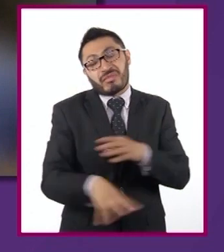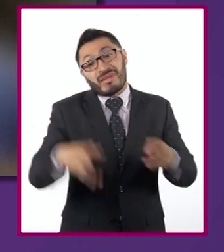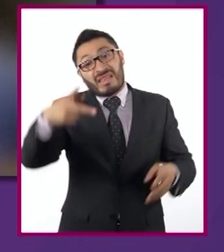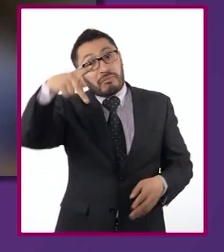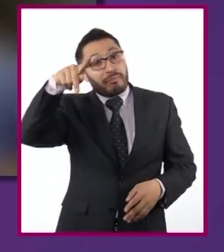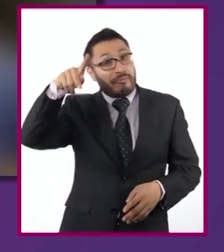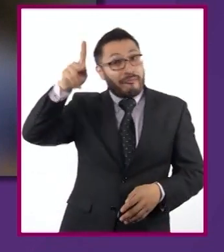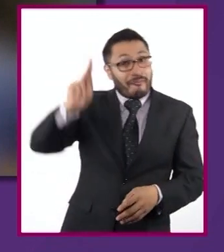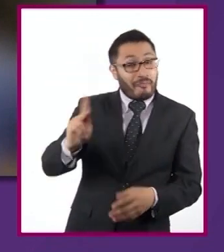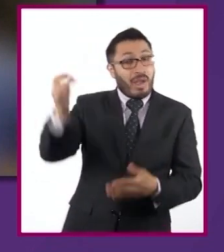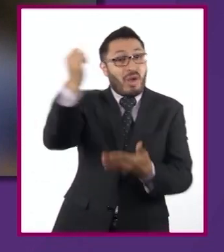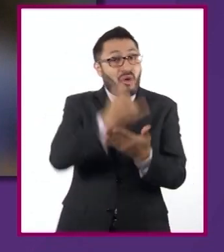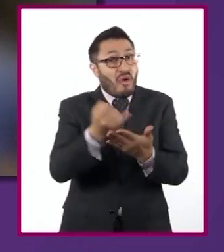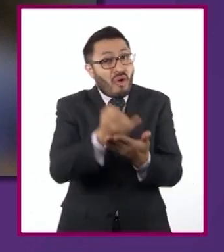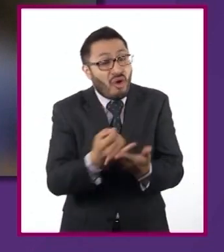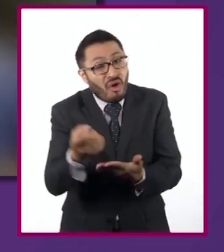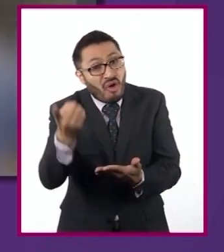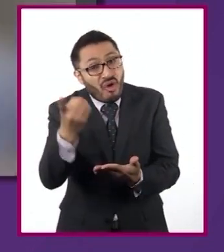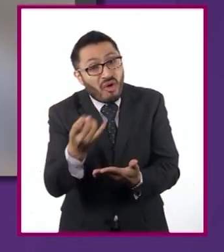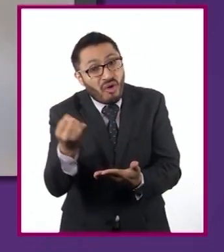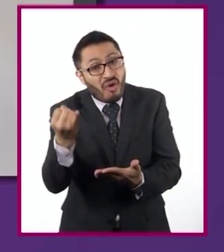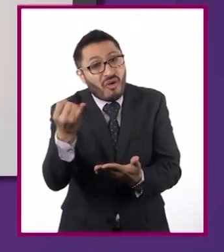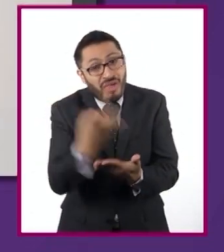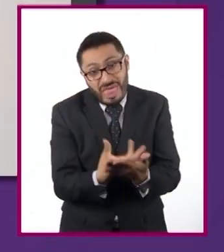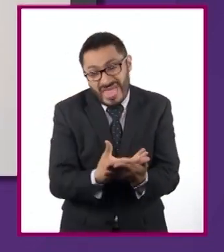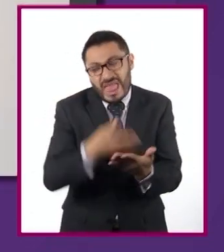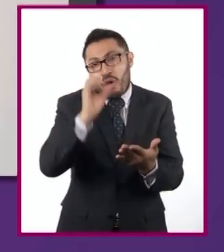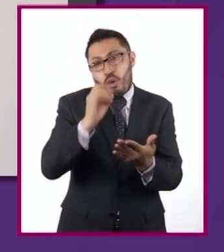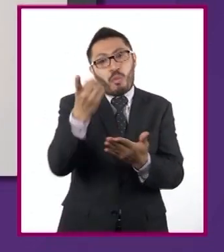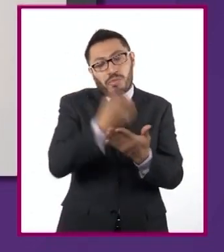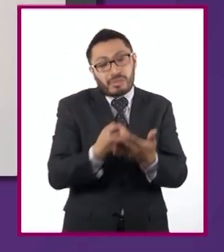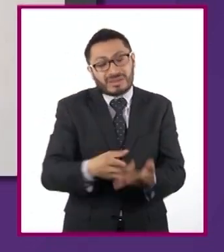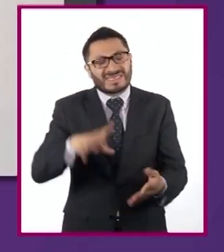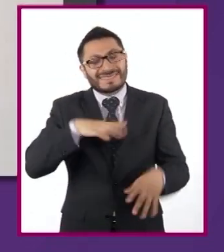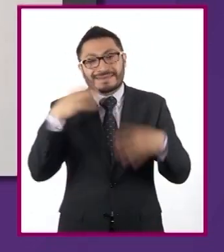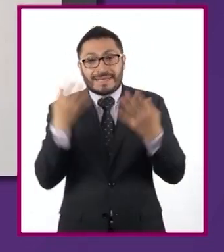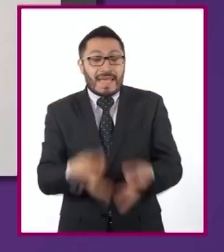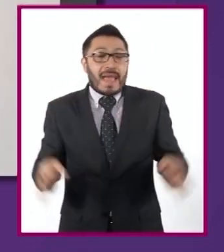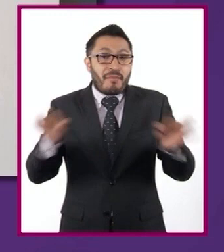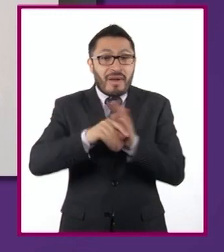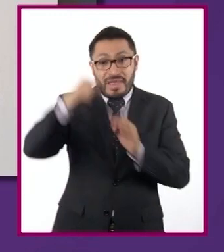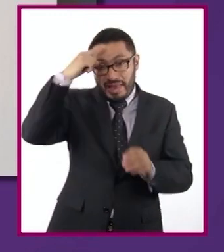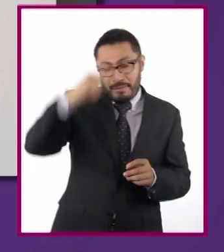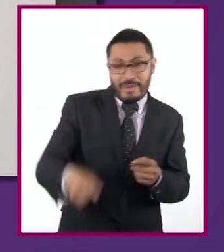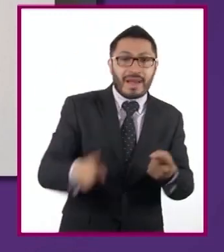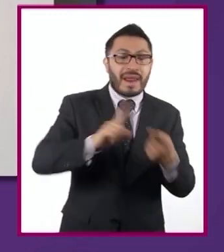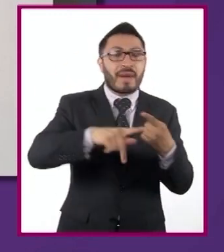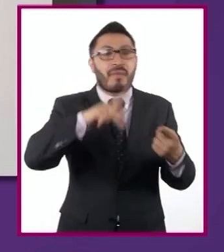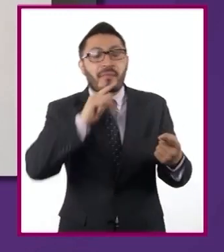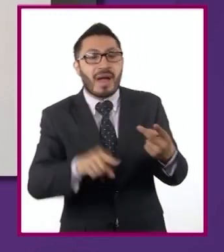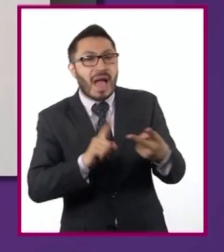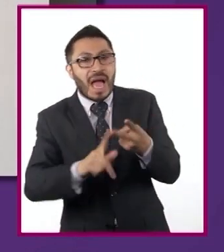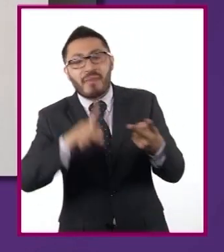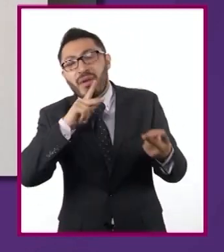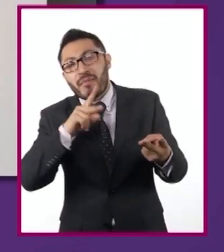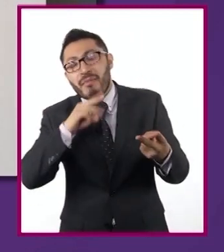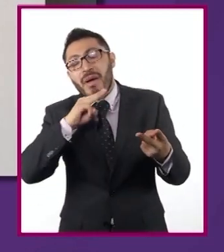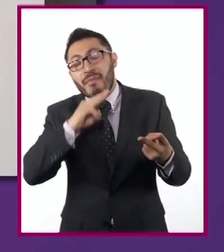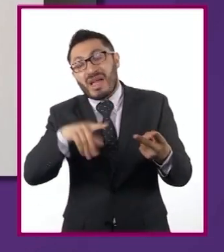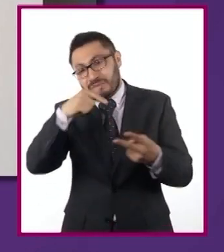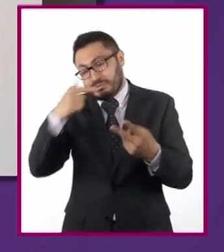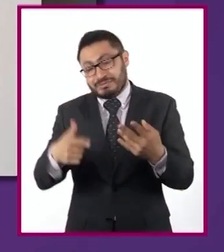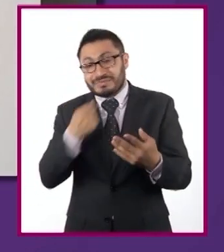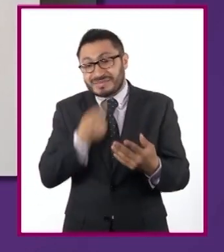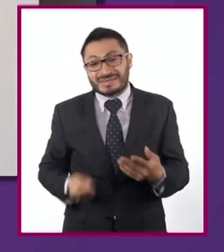Sin embargo, ese dibujo representa un cúmulo de emociones y sensaciones para el padre o la madre de ese niño.